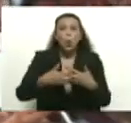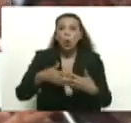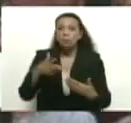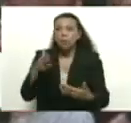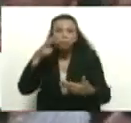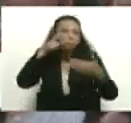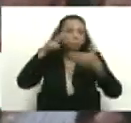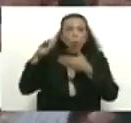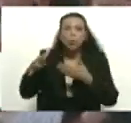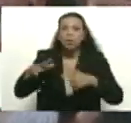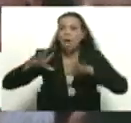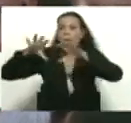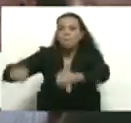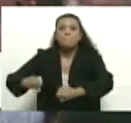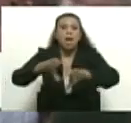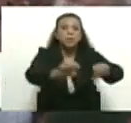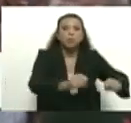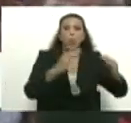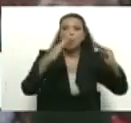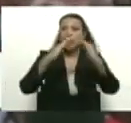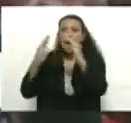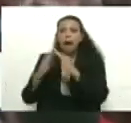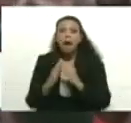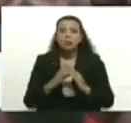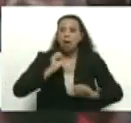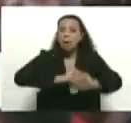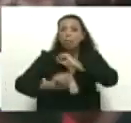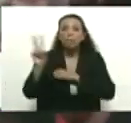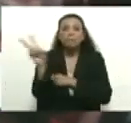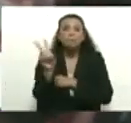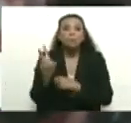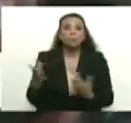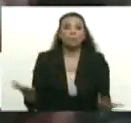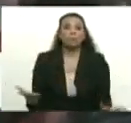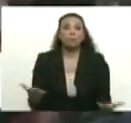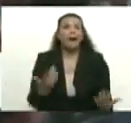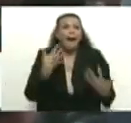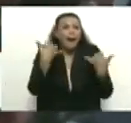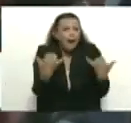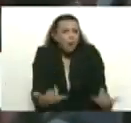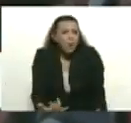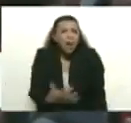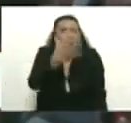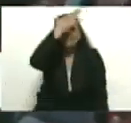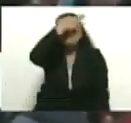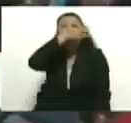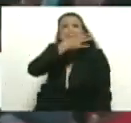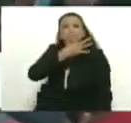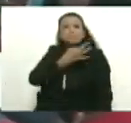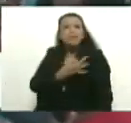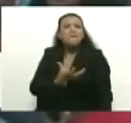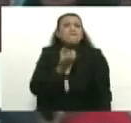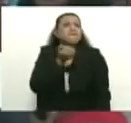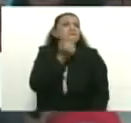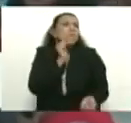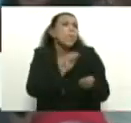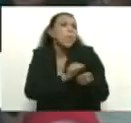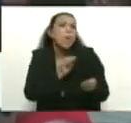persecuciones, invasiones llegaron a pedir contra nuestra patria, que vengan ahora con su cara bien lavada a La Vega,